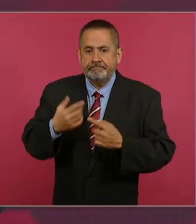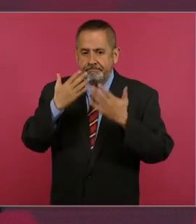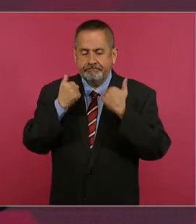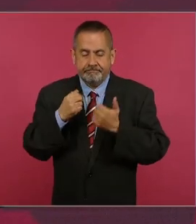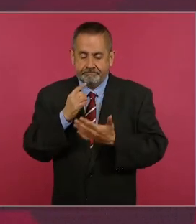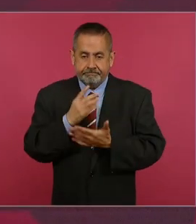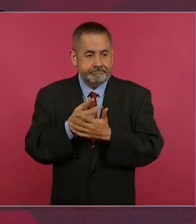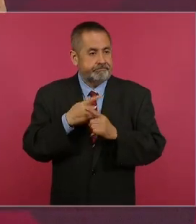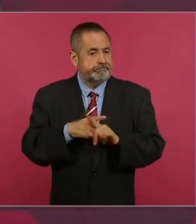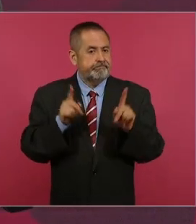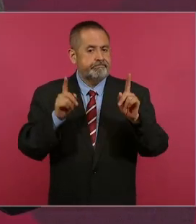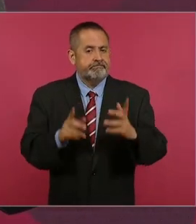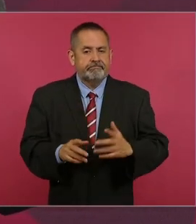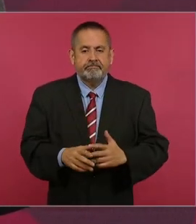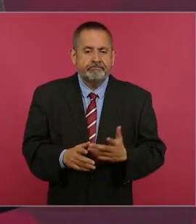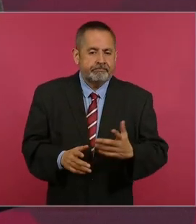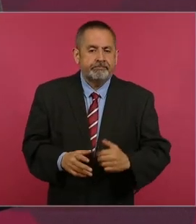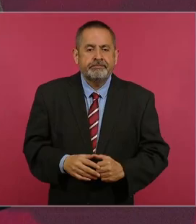porque